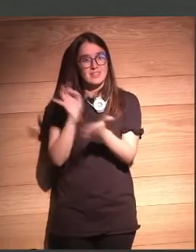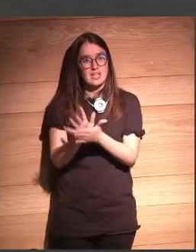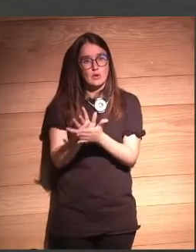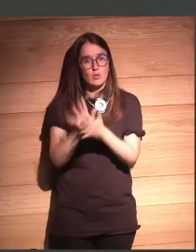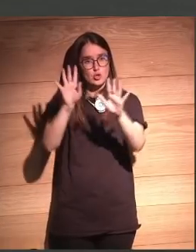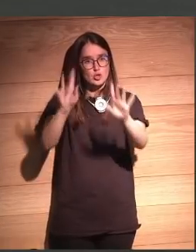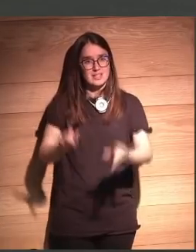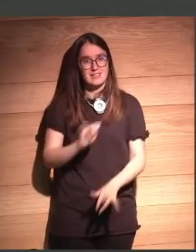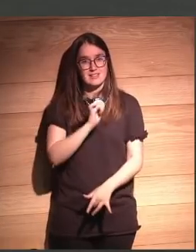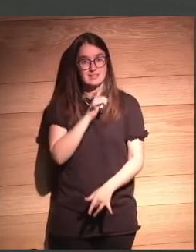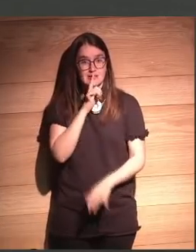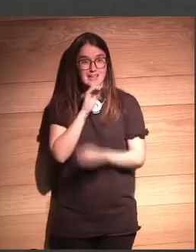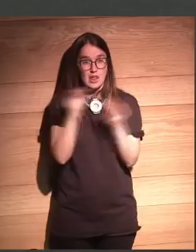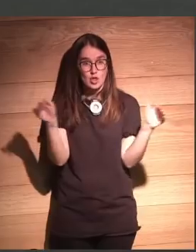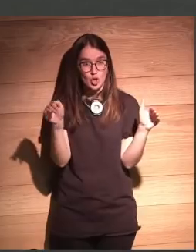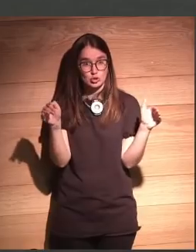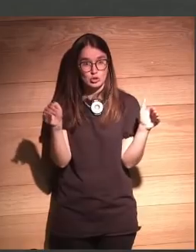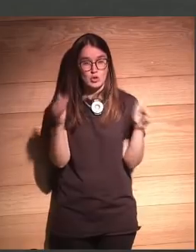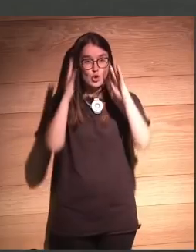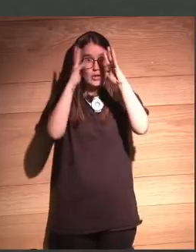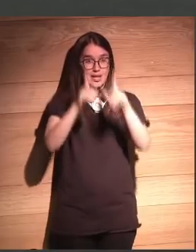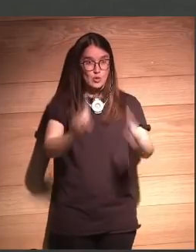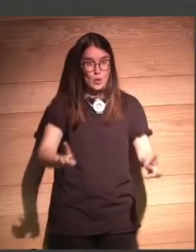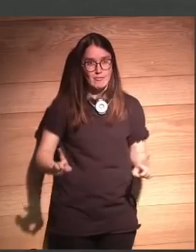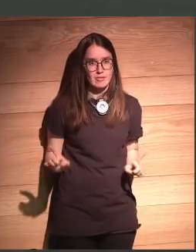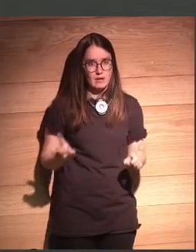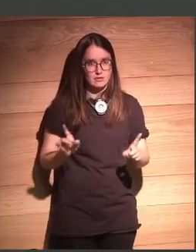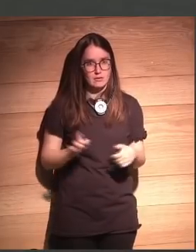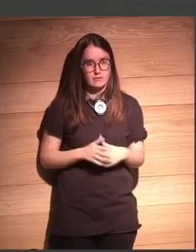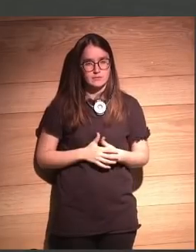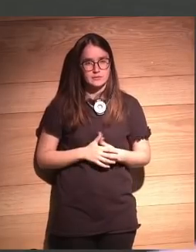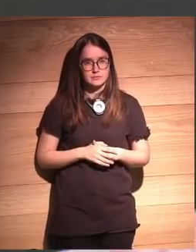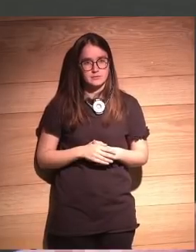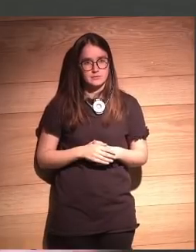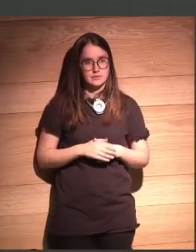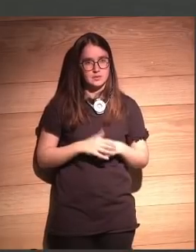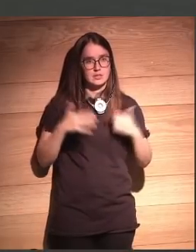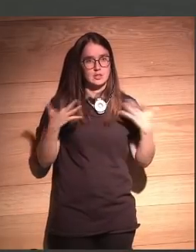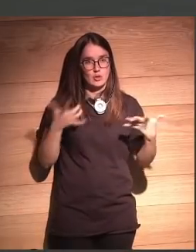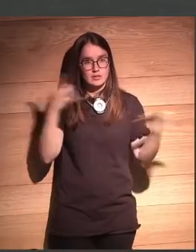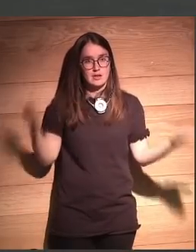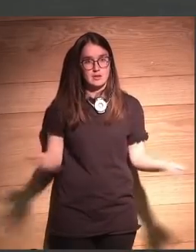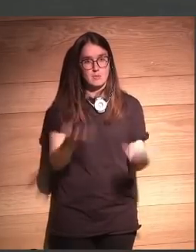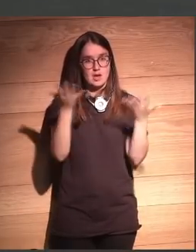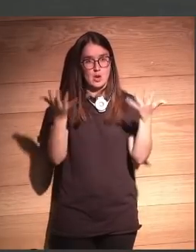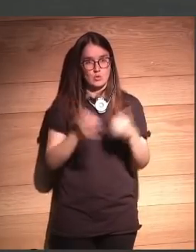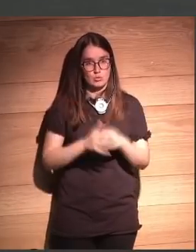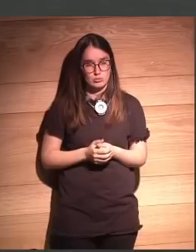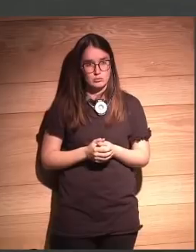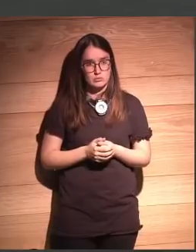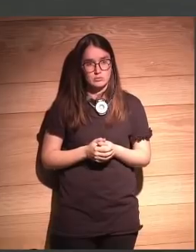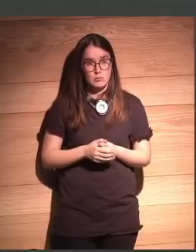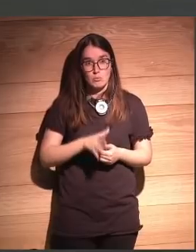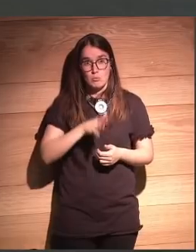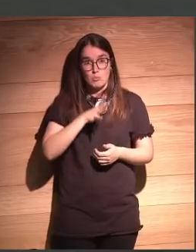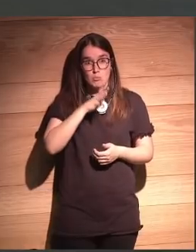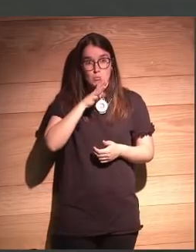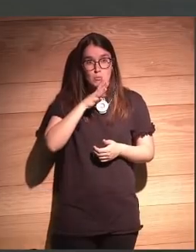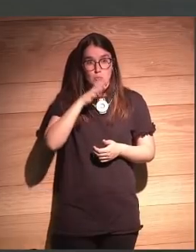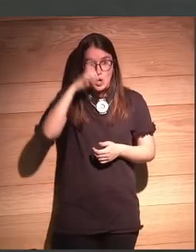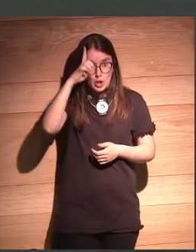sí, silencioso, no contabilizado en las cifras. Entonces, animaros, por Dios de mi vida.